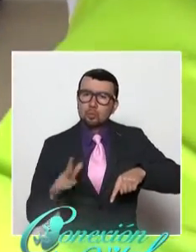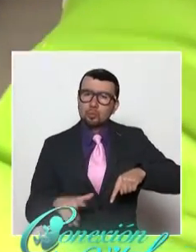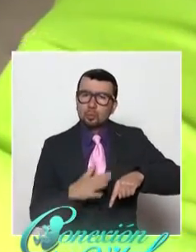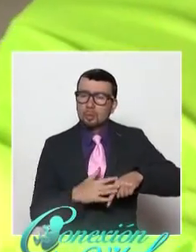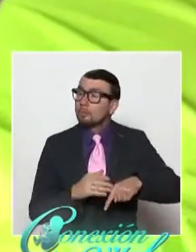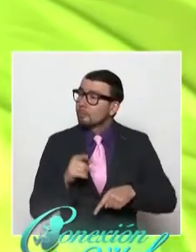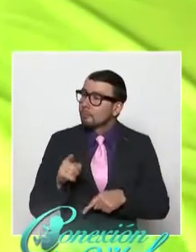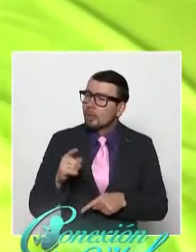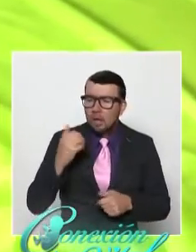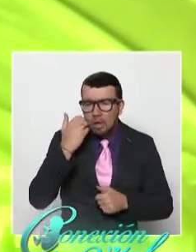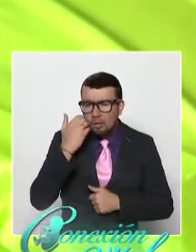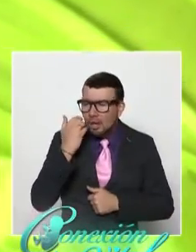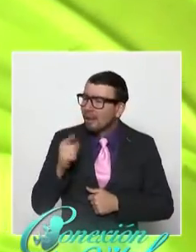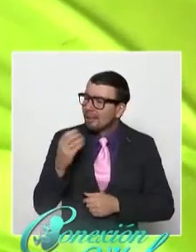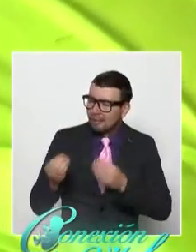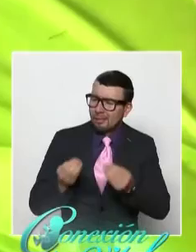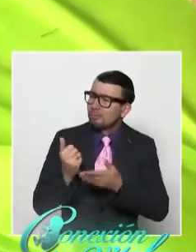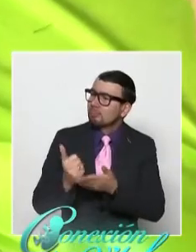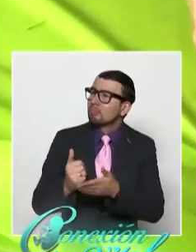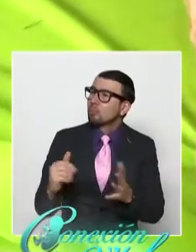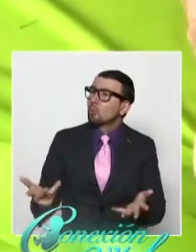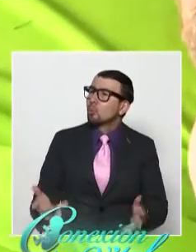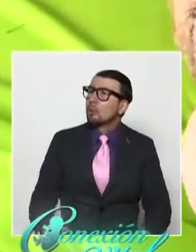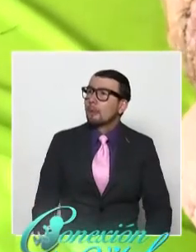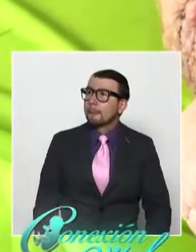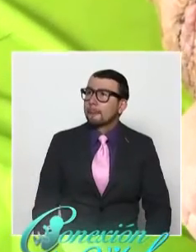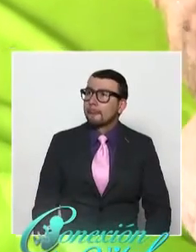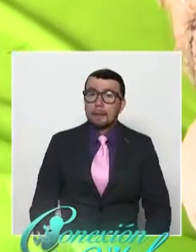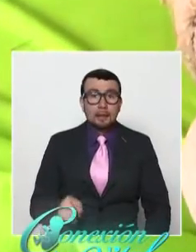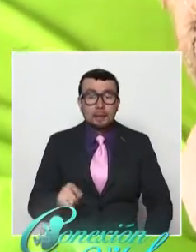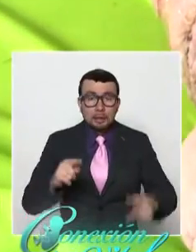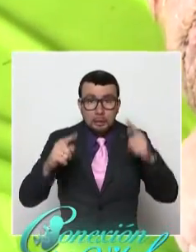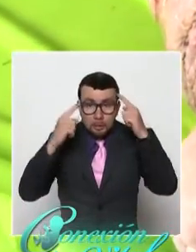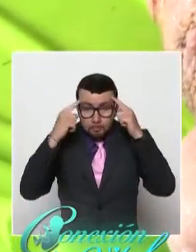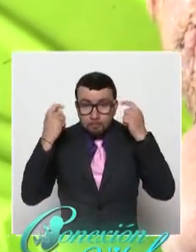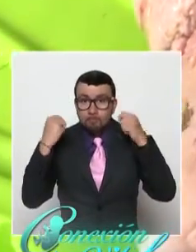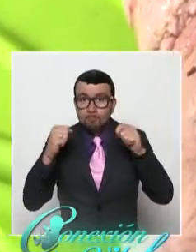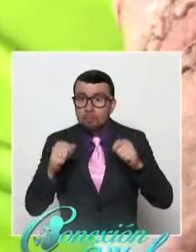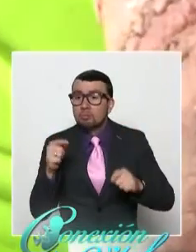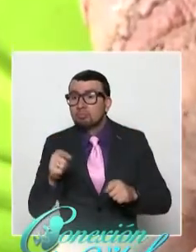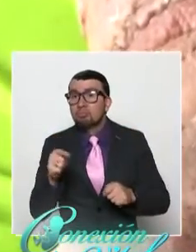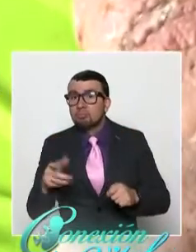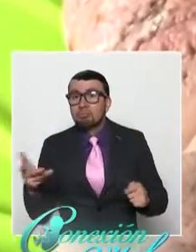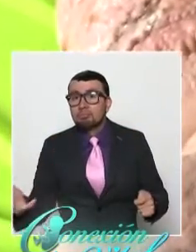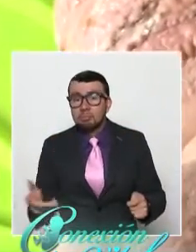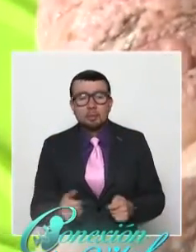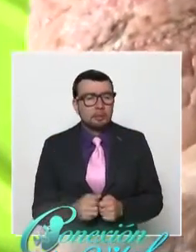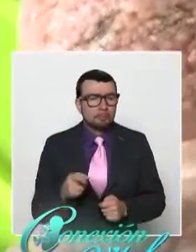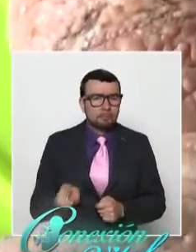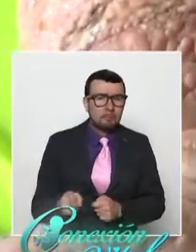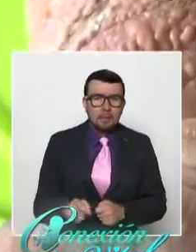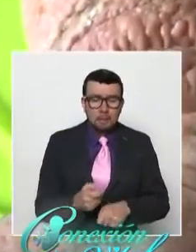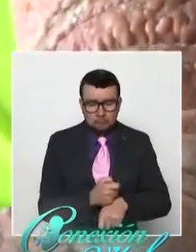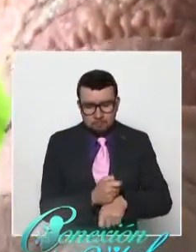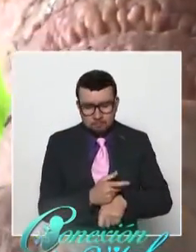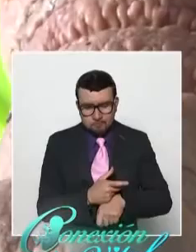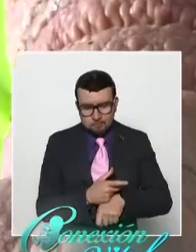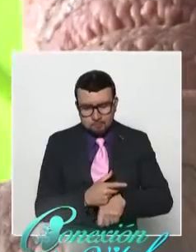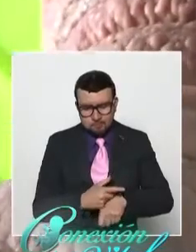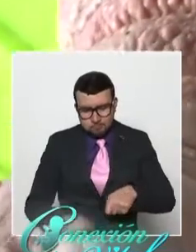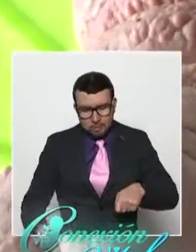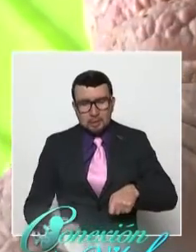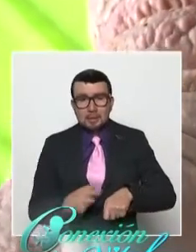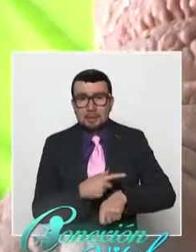erisipela, de elefantiasis? Pues aquí lo preocupante son las ulceraciones que se están presentando,